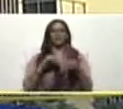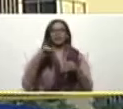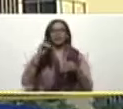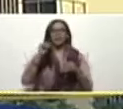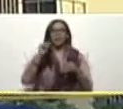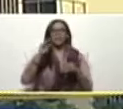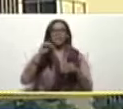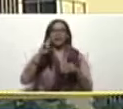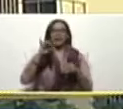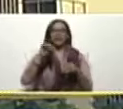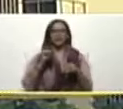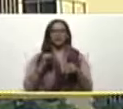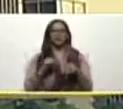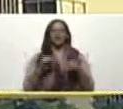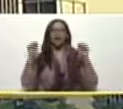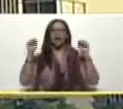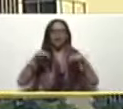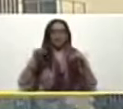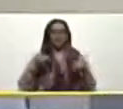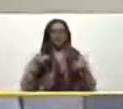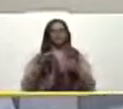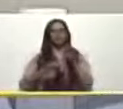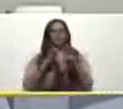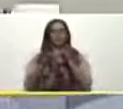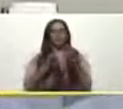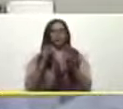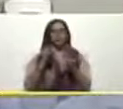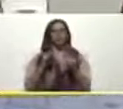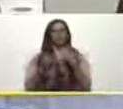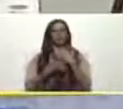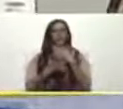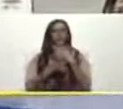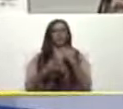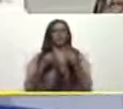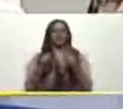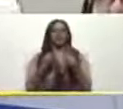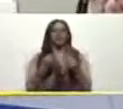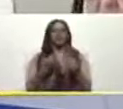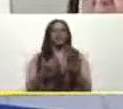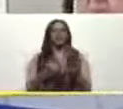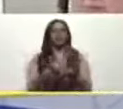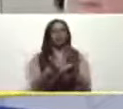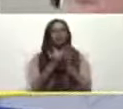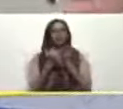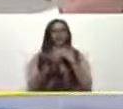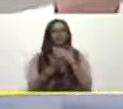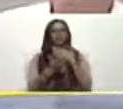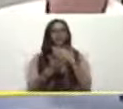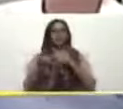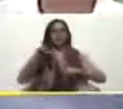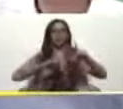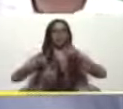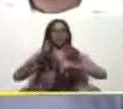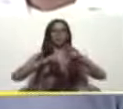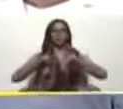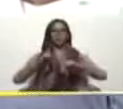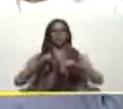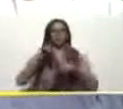la licenciada Miriam para que le explique un poco cómo es la tecnología y para qué nos sirve esta tecnología del laboratorio de